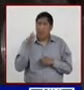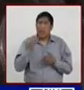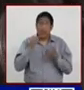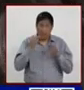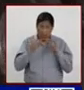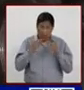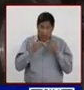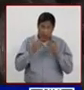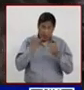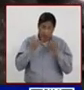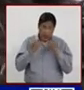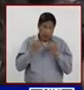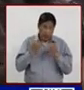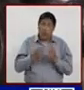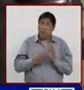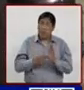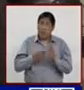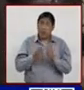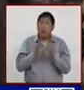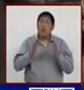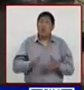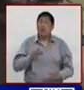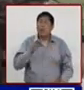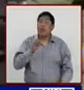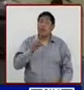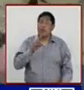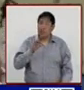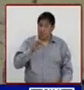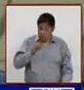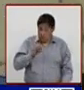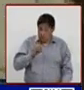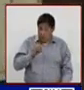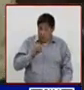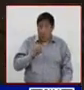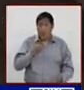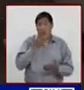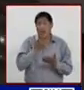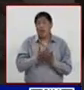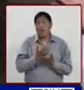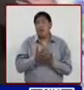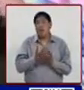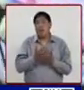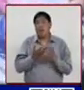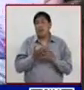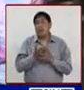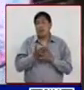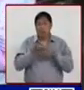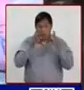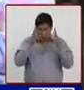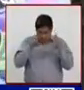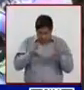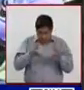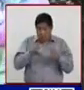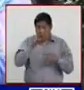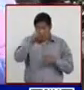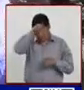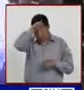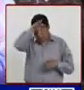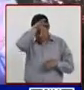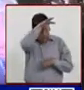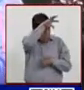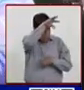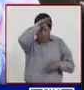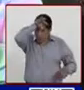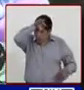esta nota que nosotros les presentábamos a cargo de nuestro compañero Federico Camacho, evidenciando a través de unas cámaras de una GoPro, que nos